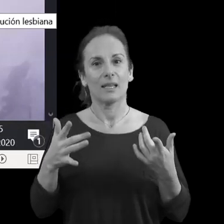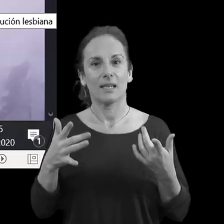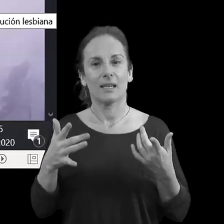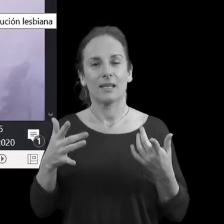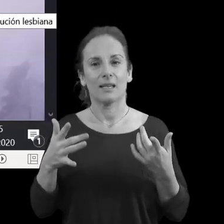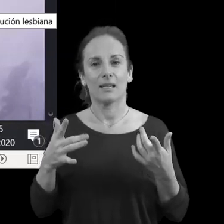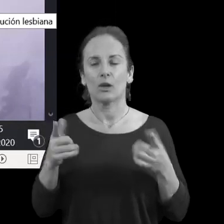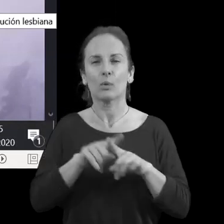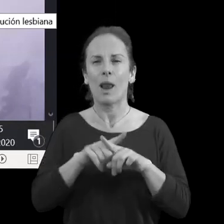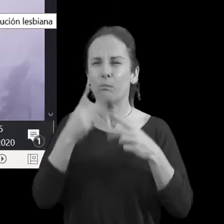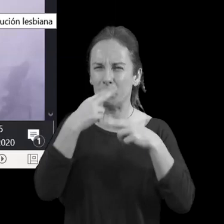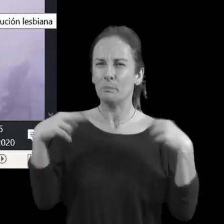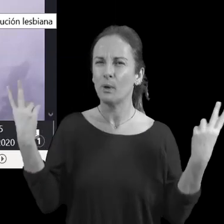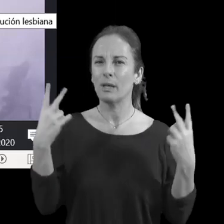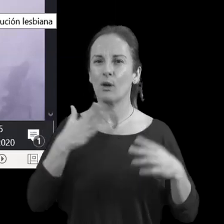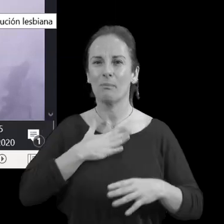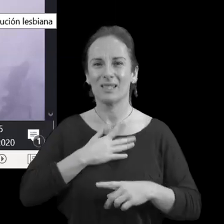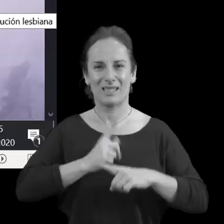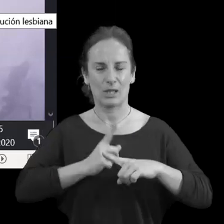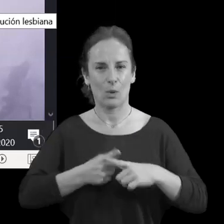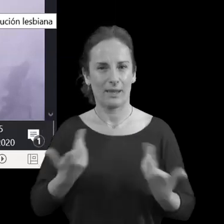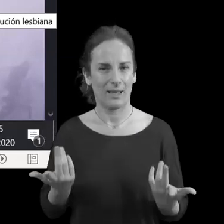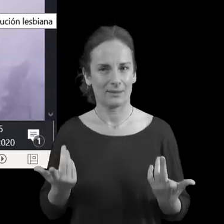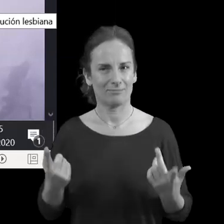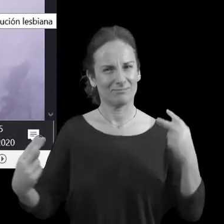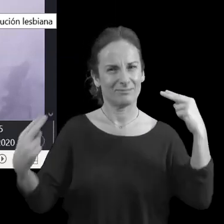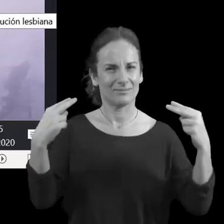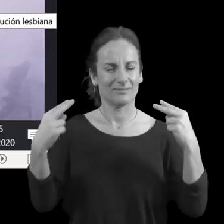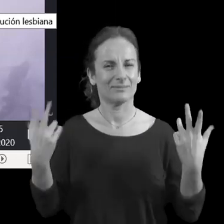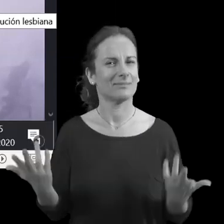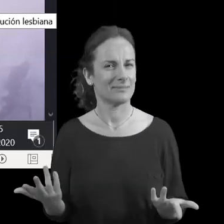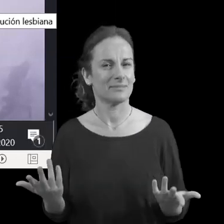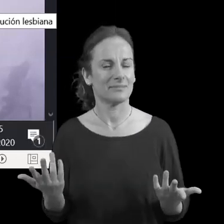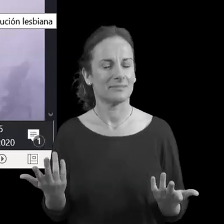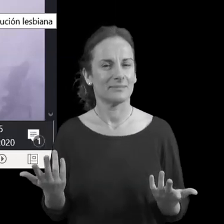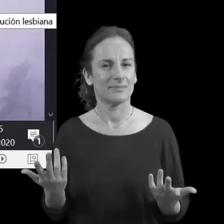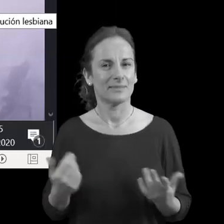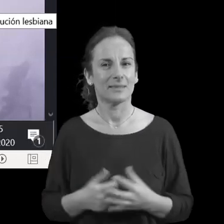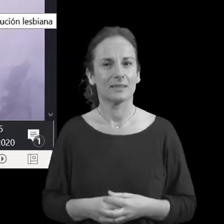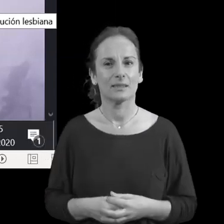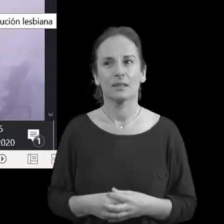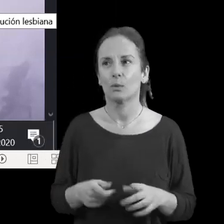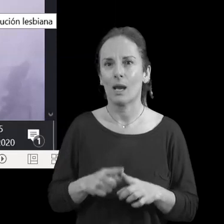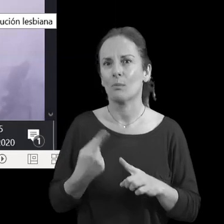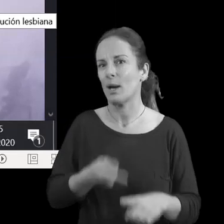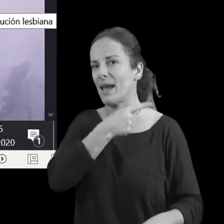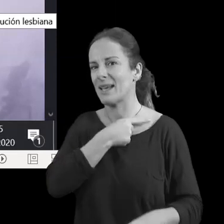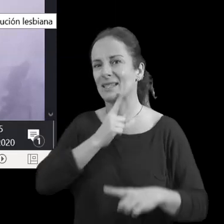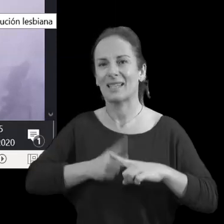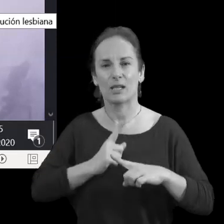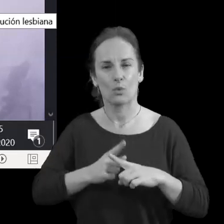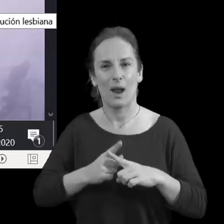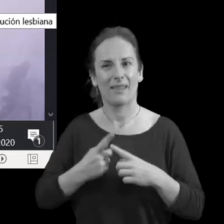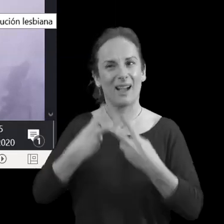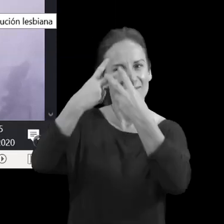poniendo sobre la mesa nuestra sexualidad, ¿no? Y nos movemos todo el rato en estas paradojas, ¿no? De la hipersexualización, el